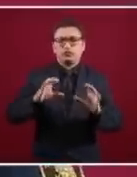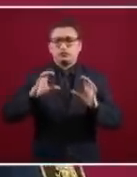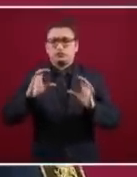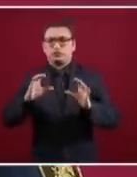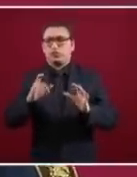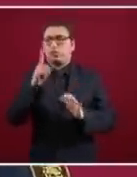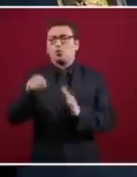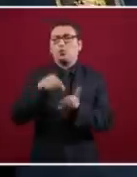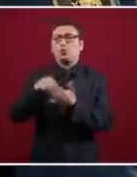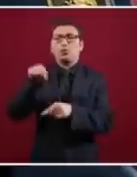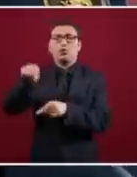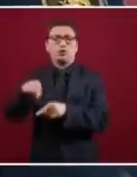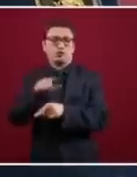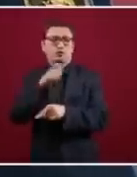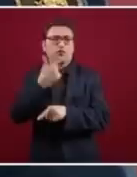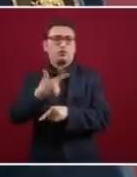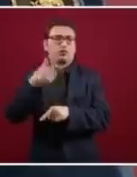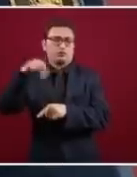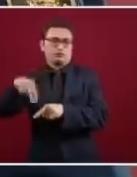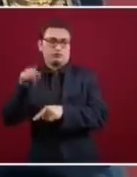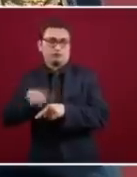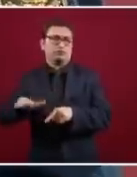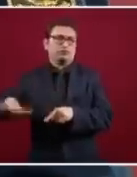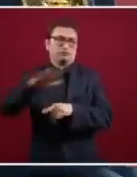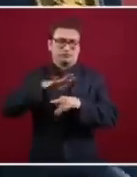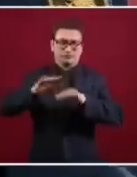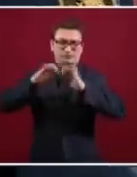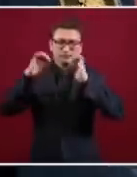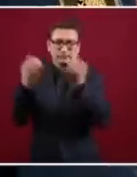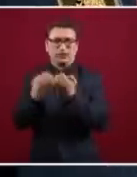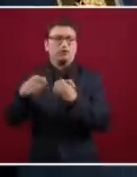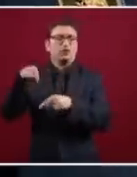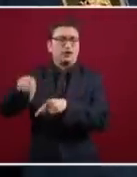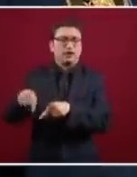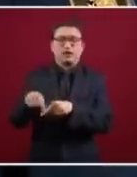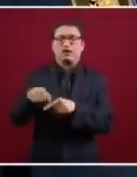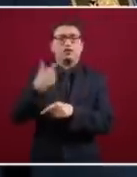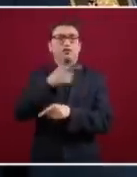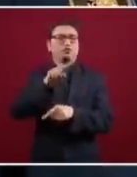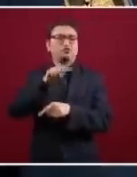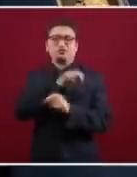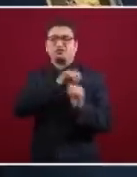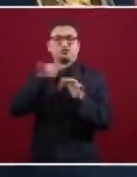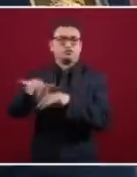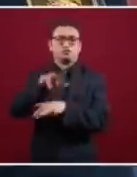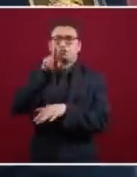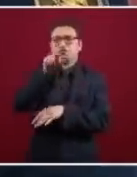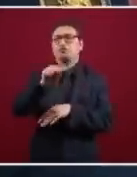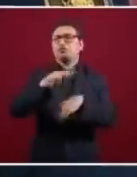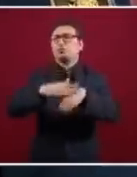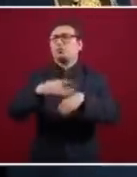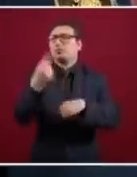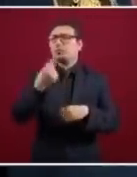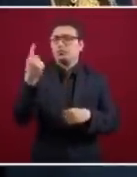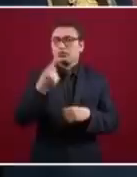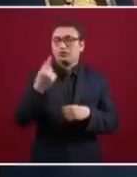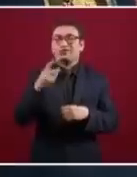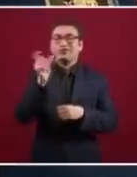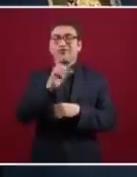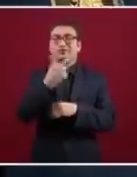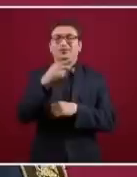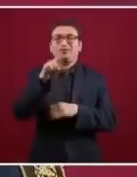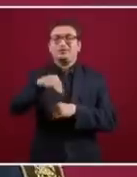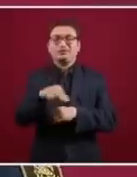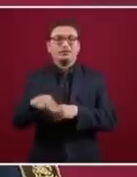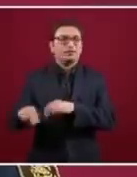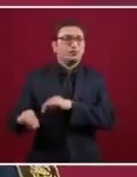puntos que era en el estadio no llegar a ese sitio porque en su movimiento